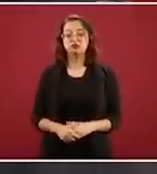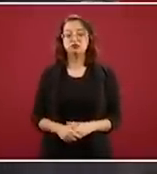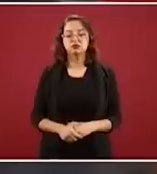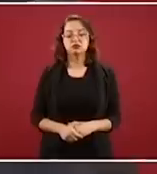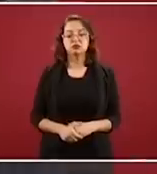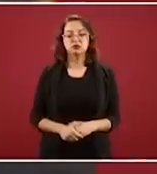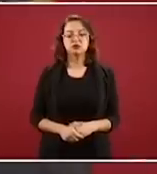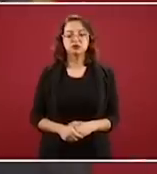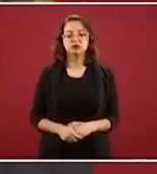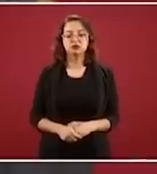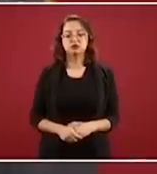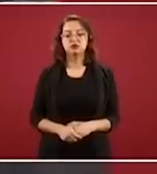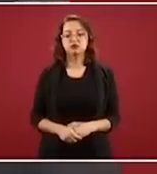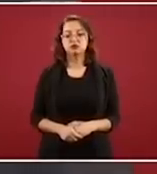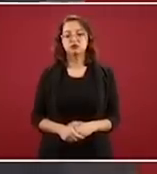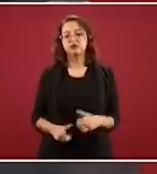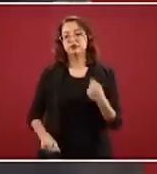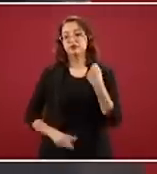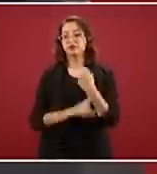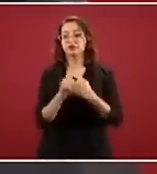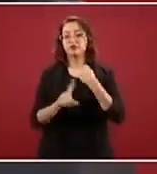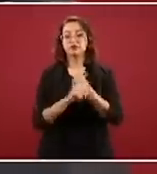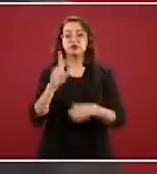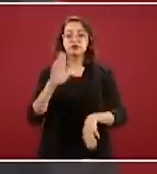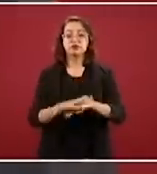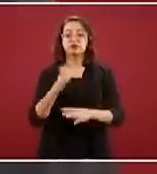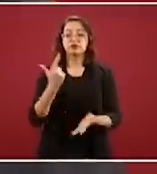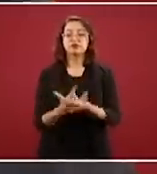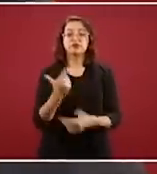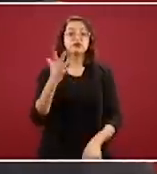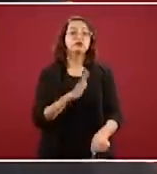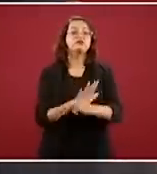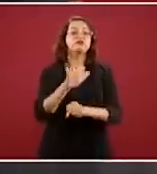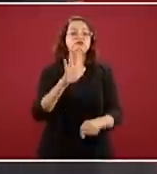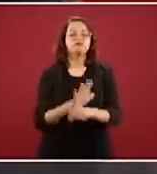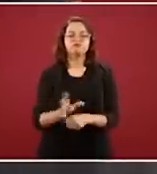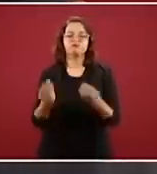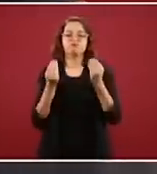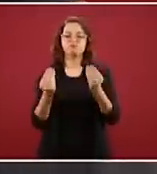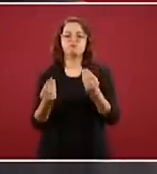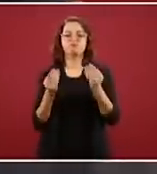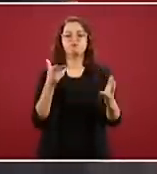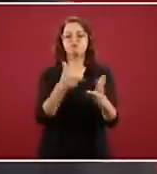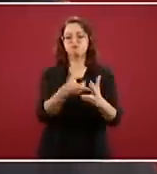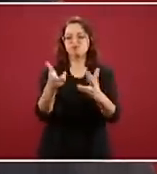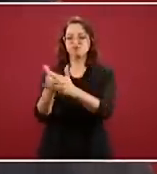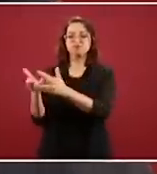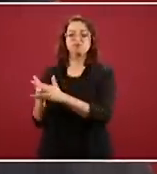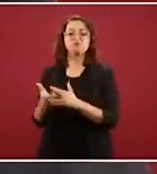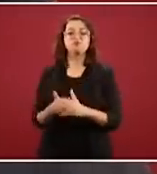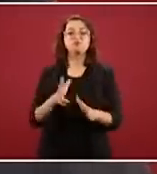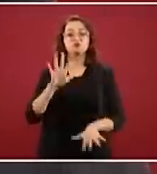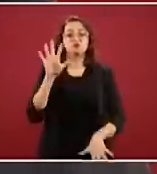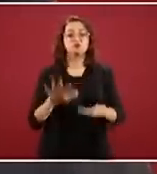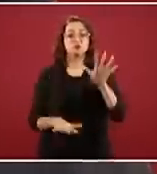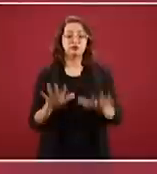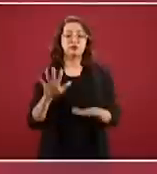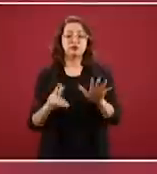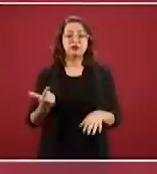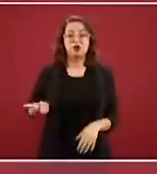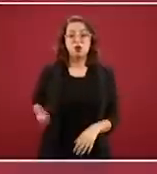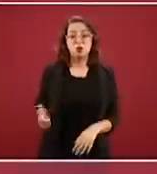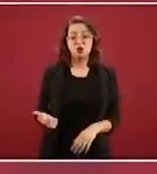donde el principal problema que tenemos son homicidios. A veces Guanajuato nos